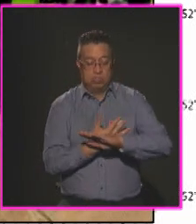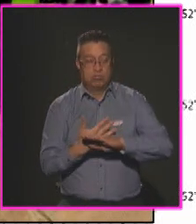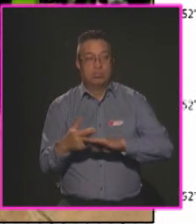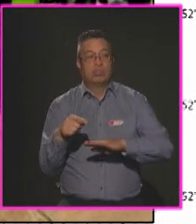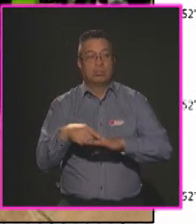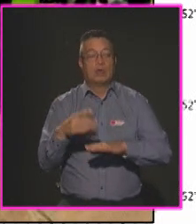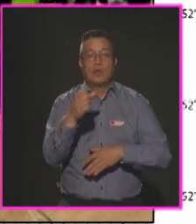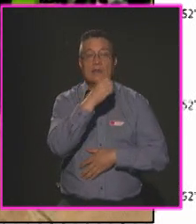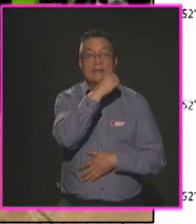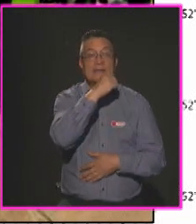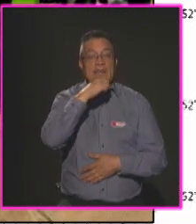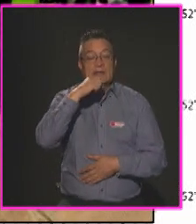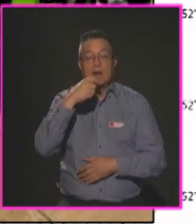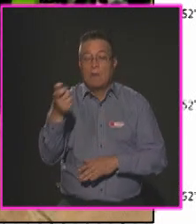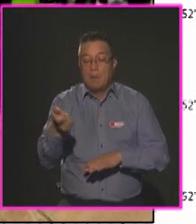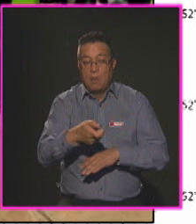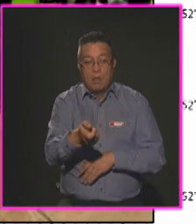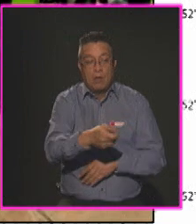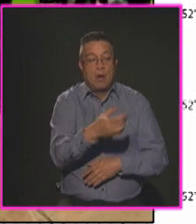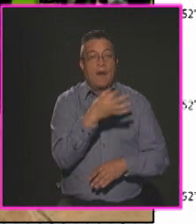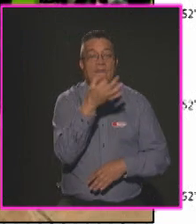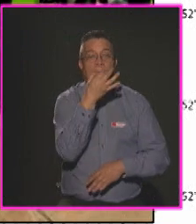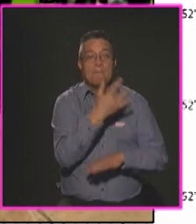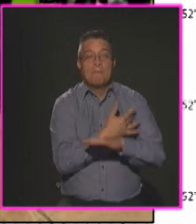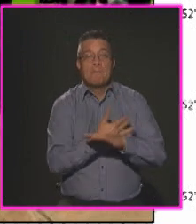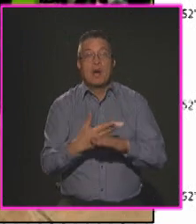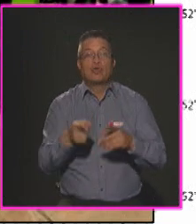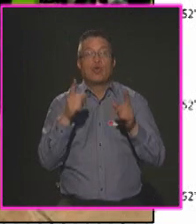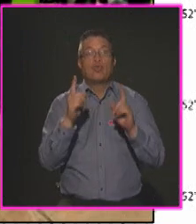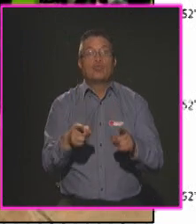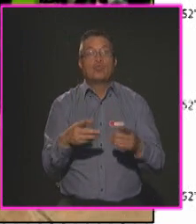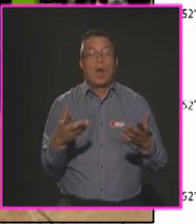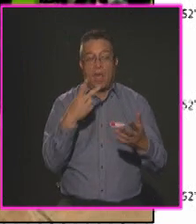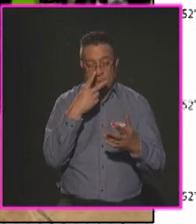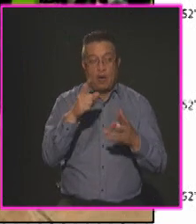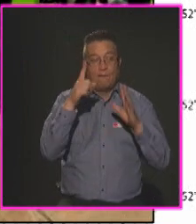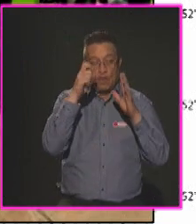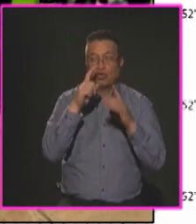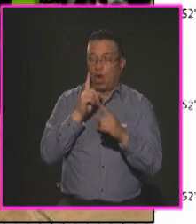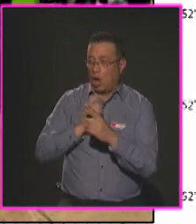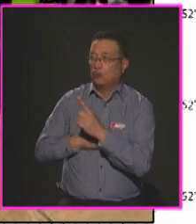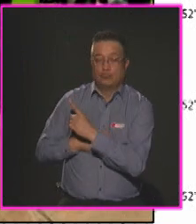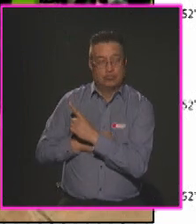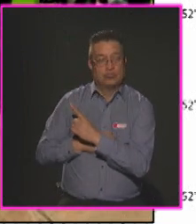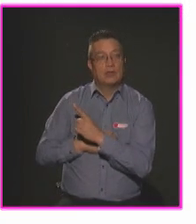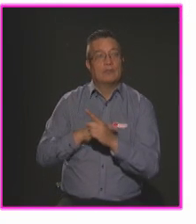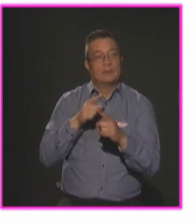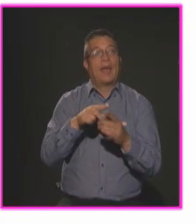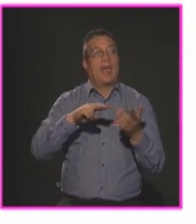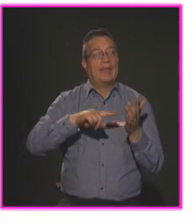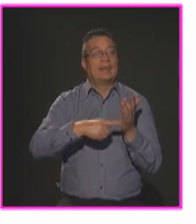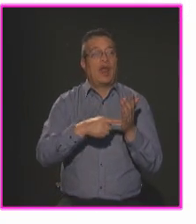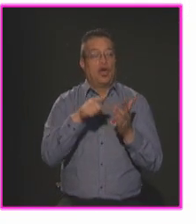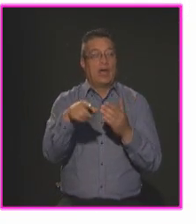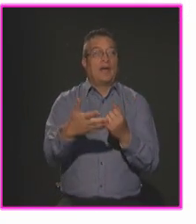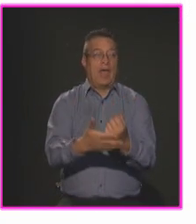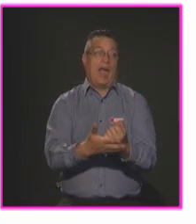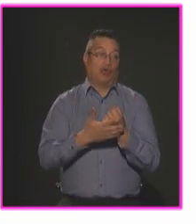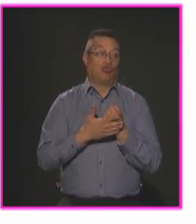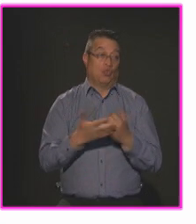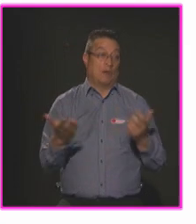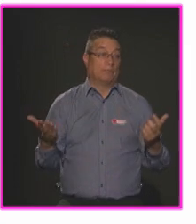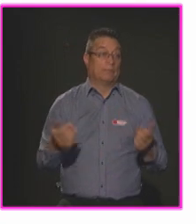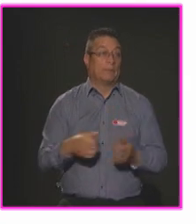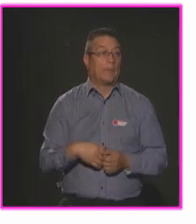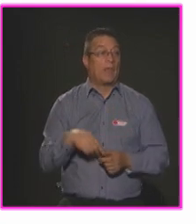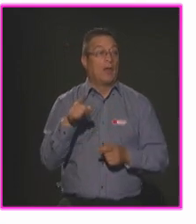de escasez hídrica, en decretos de escasez hídrica retroactivos. Así que la tecnología es lo que nos ayuda, ¿por cierto?